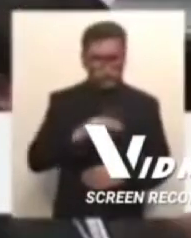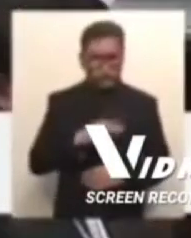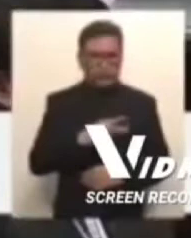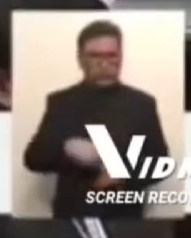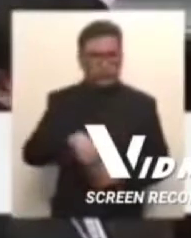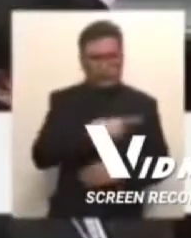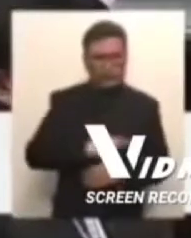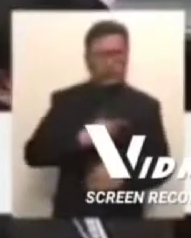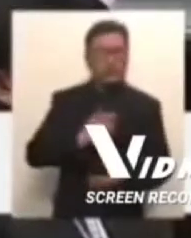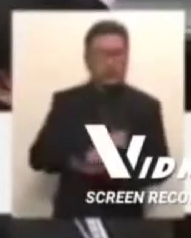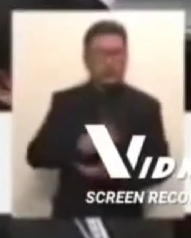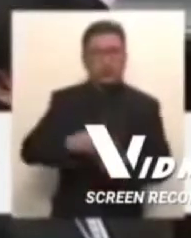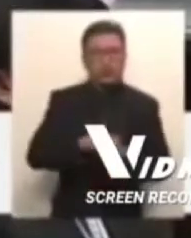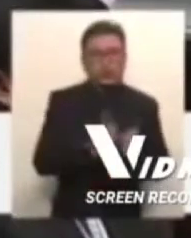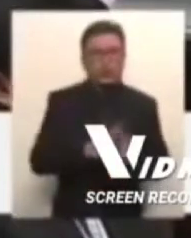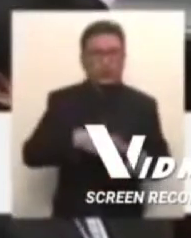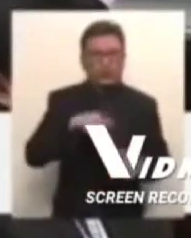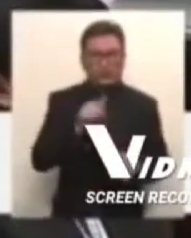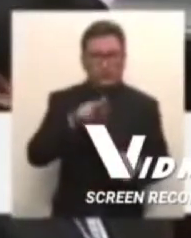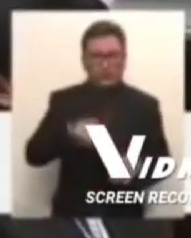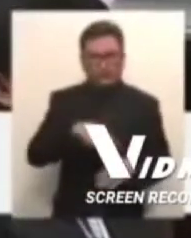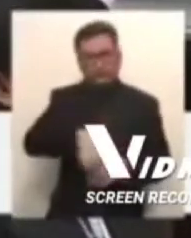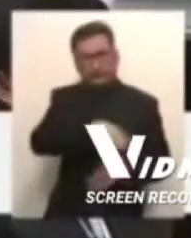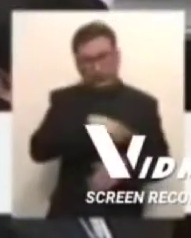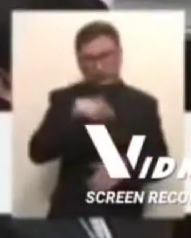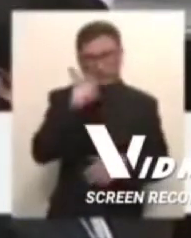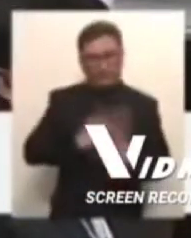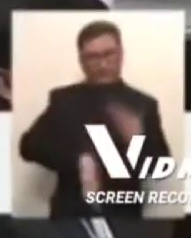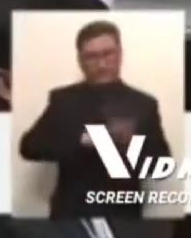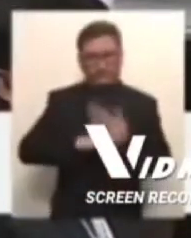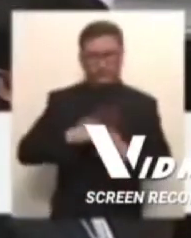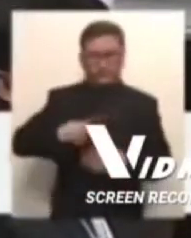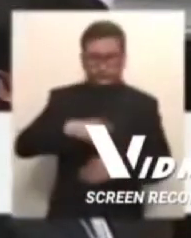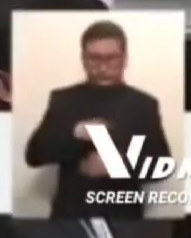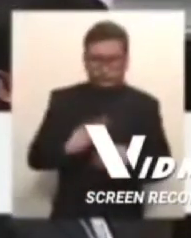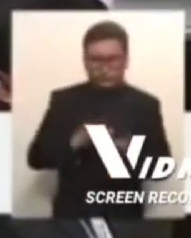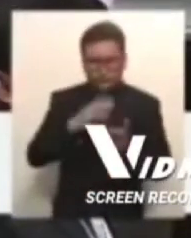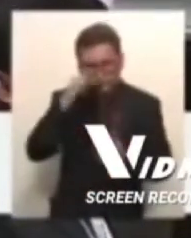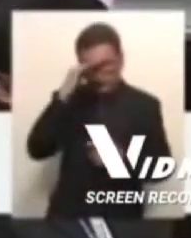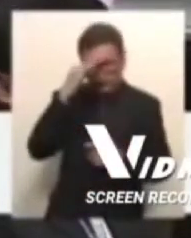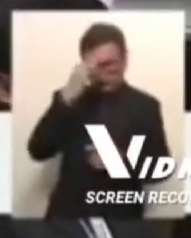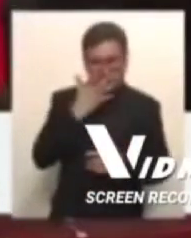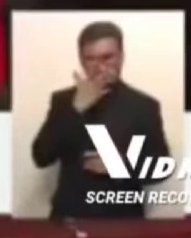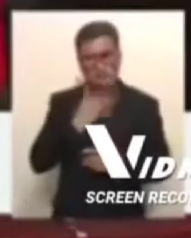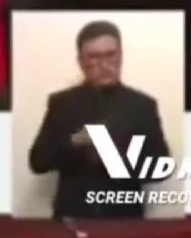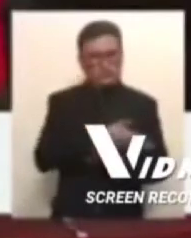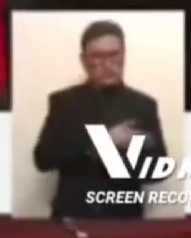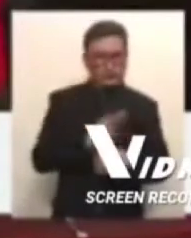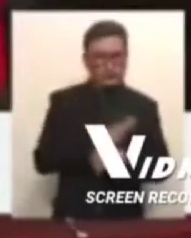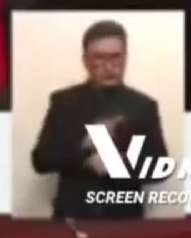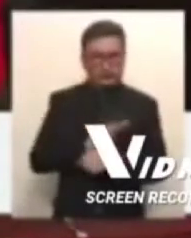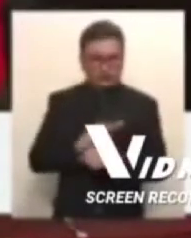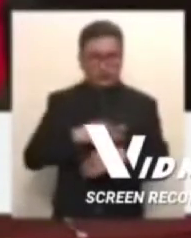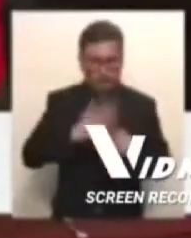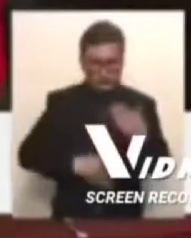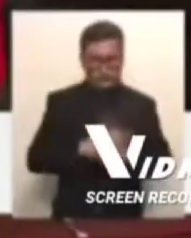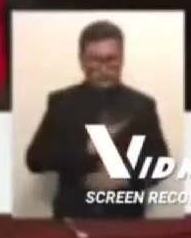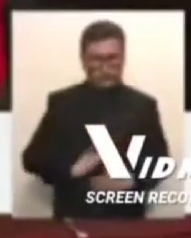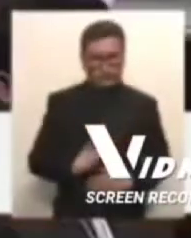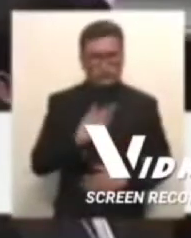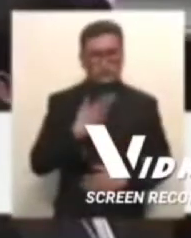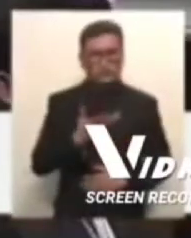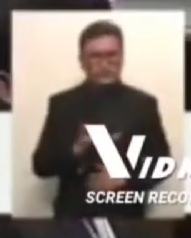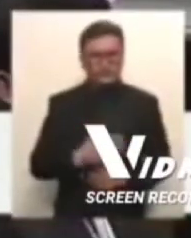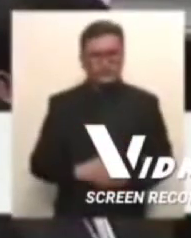favor, concluya. Panista que pretende que nos avergoncemos del pasado. Concluya, diputado. Termino, diputada